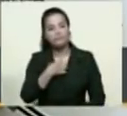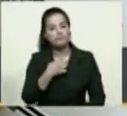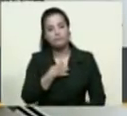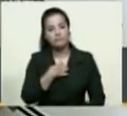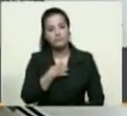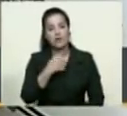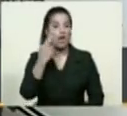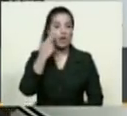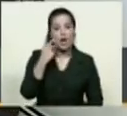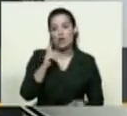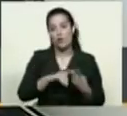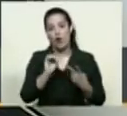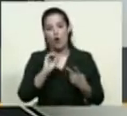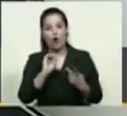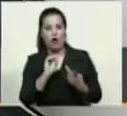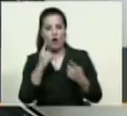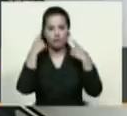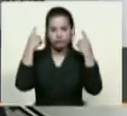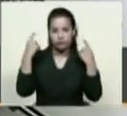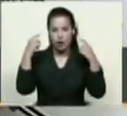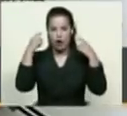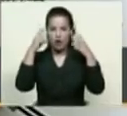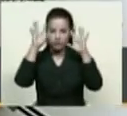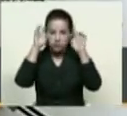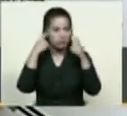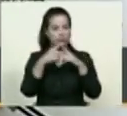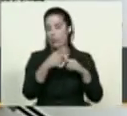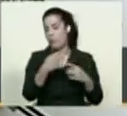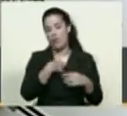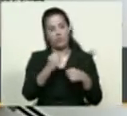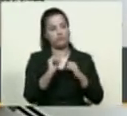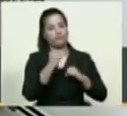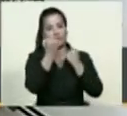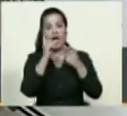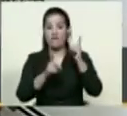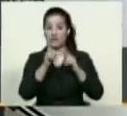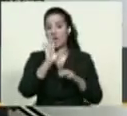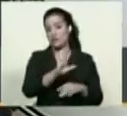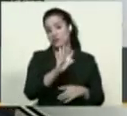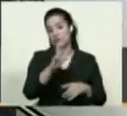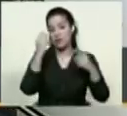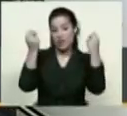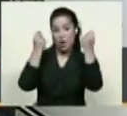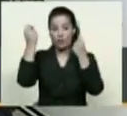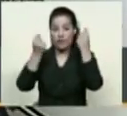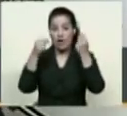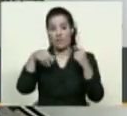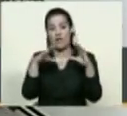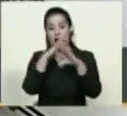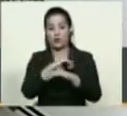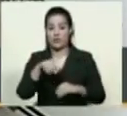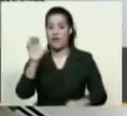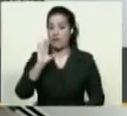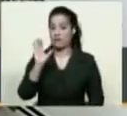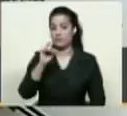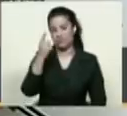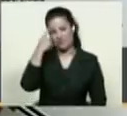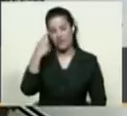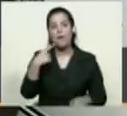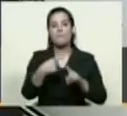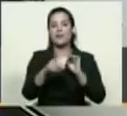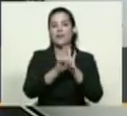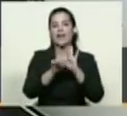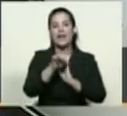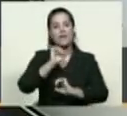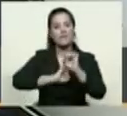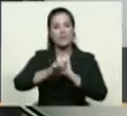racial que muchas veces ocurre en establecimientos nocturnos en la ciudad de Caracas. Es una ley también contra el odio político, contra el odio